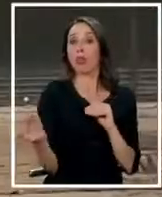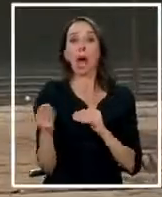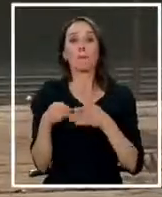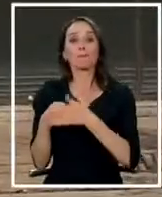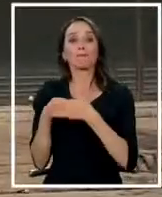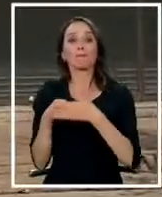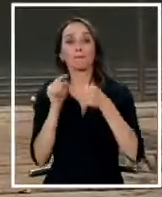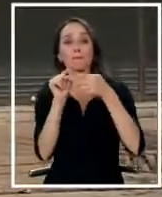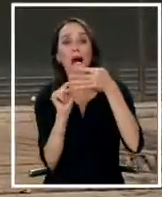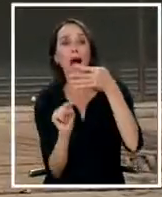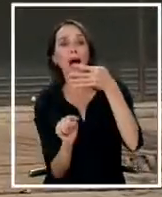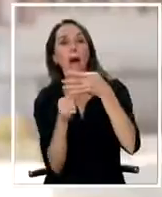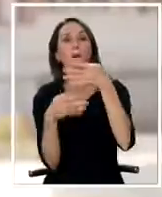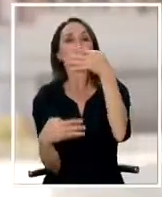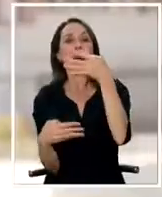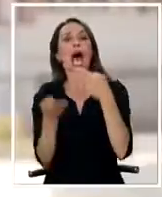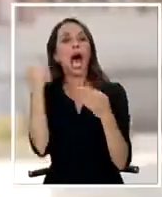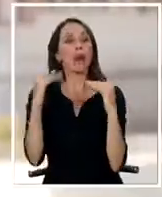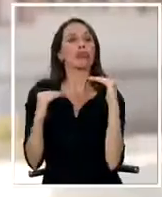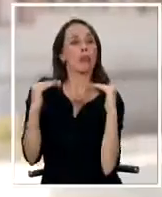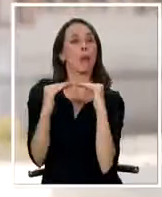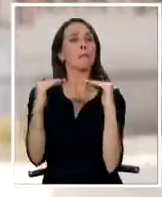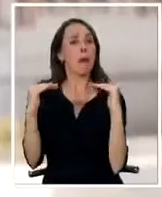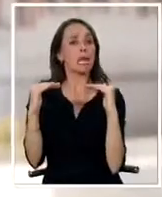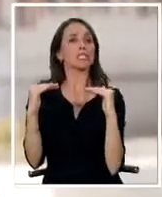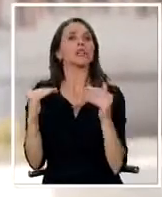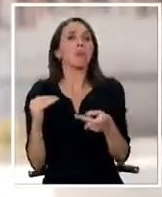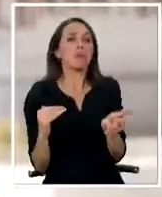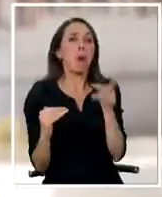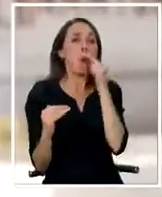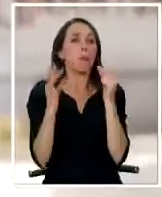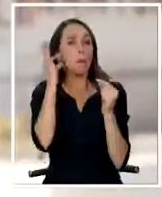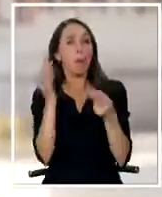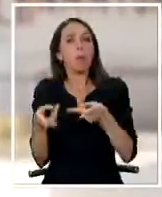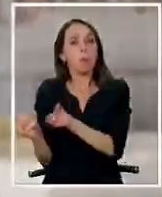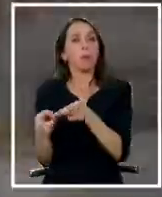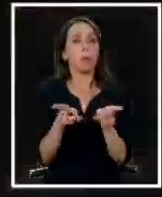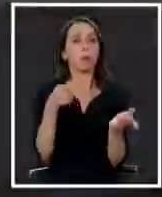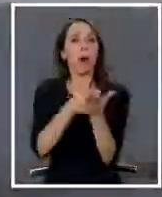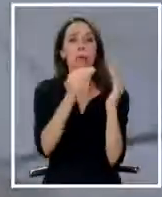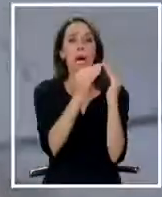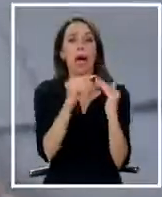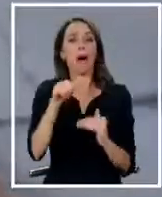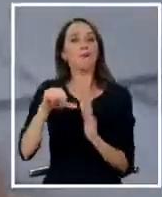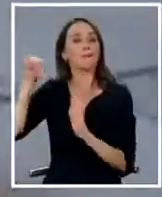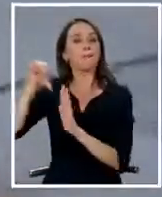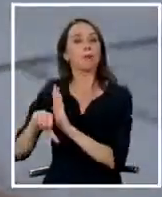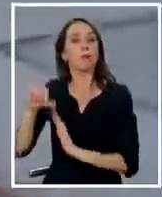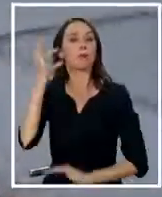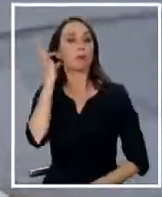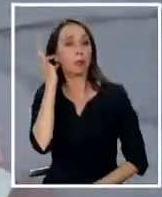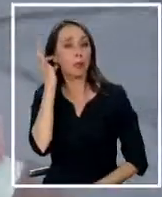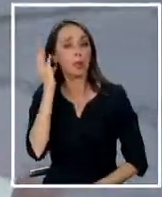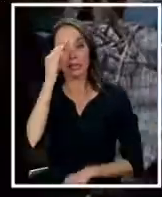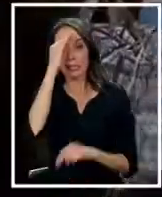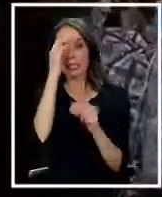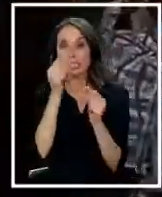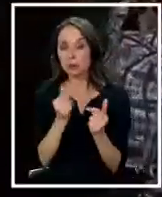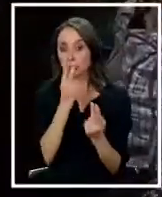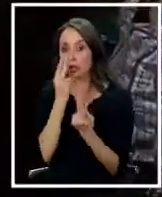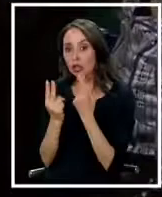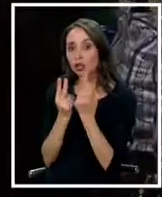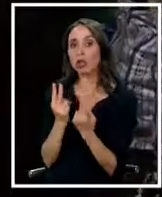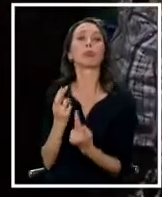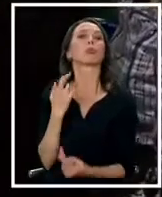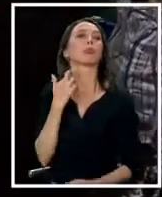hipotecario. Antes era como más o menos todo equitativo, pero ahora no. Se ha visto perjudicada más la mujer. Una realidad que, según los expertos,